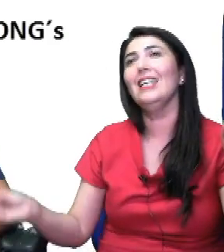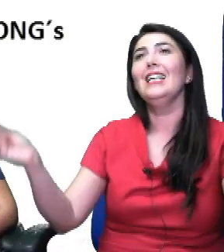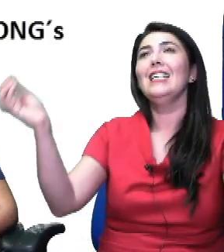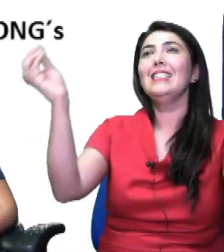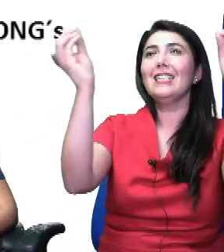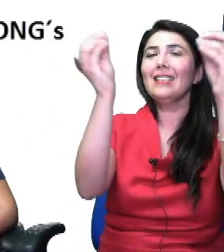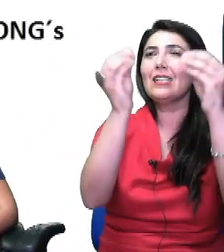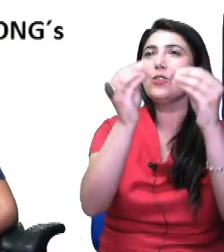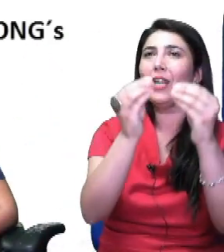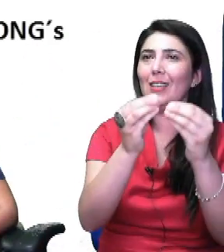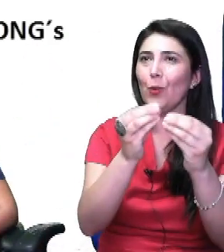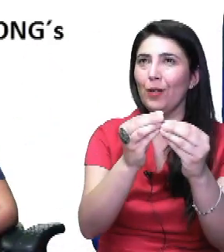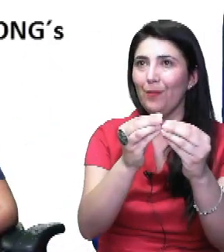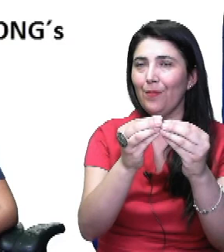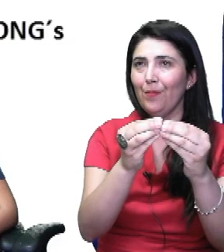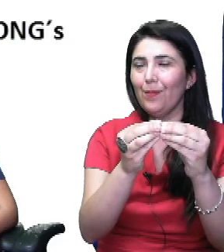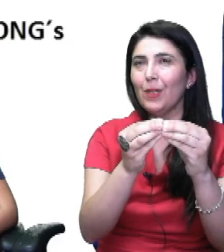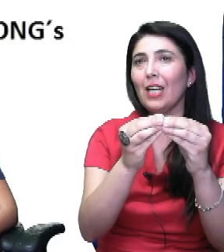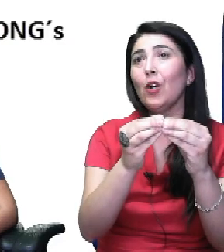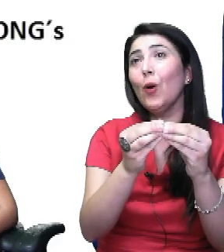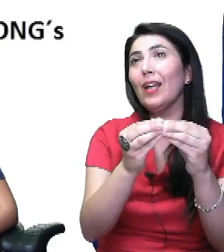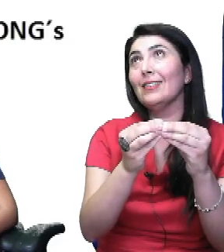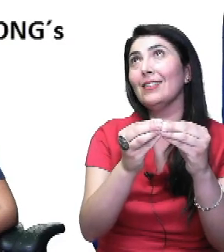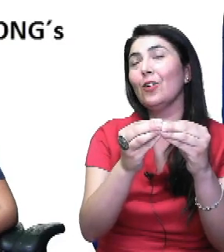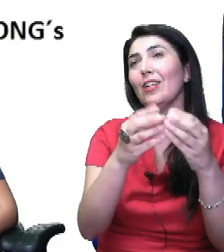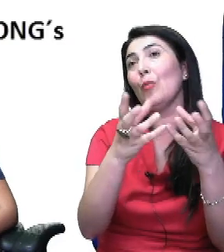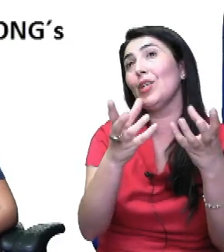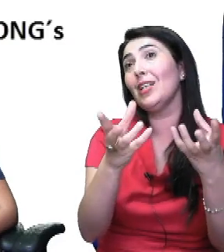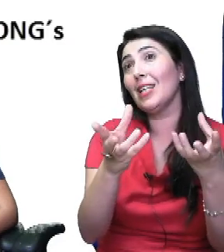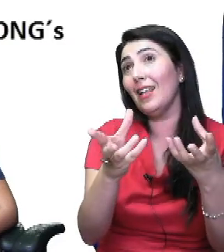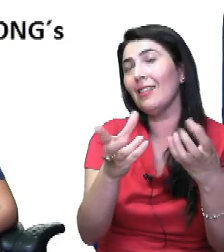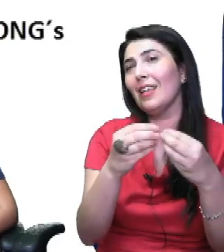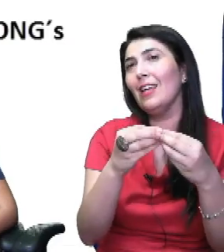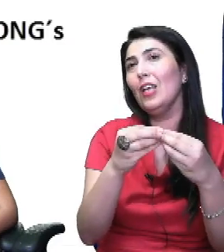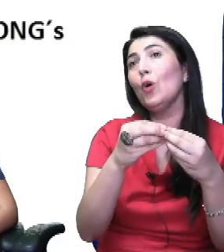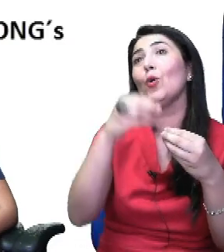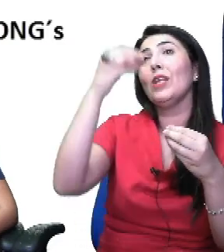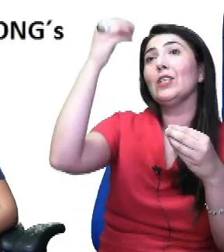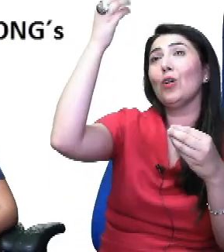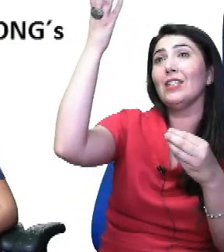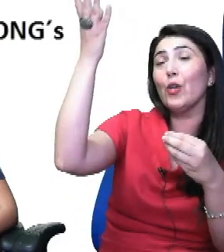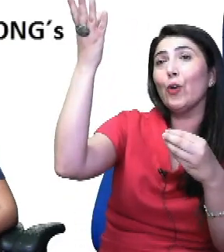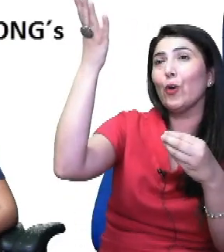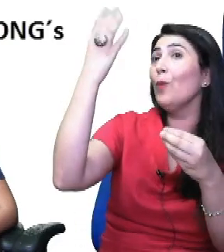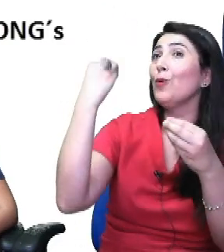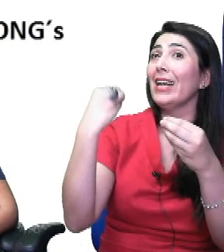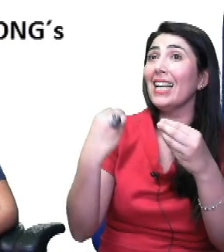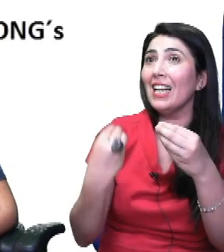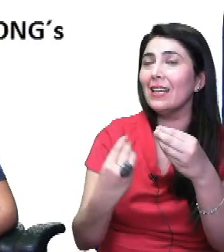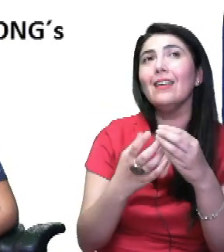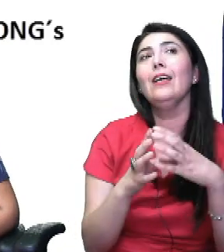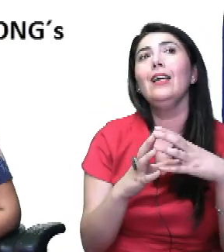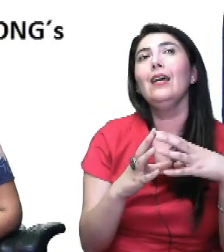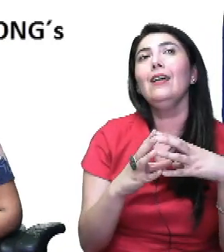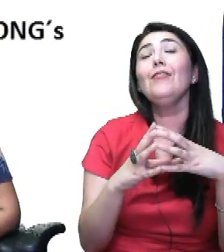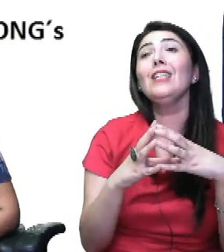sean instancias asesoras de este COE, porque el COE, que es coordinado por un intendente o por un ministro del Interior o por un